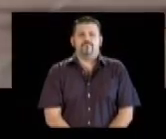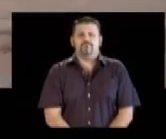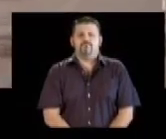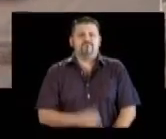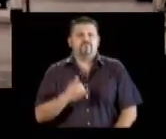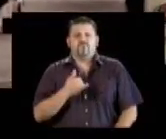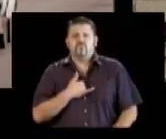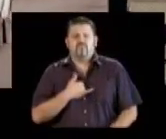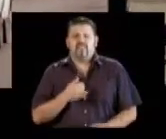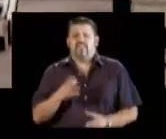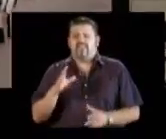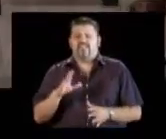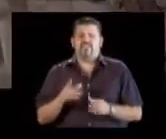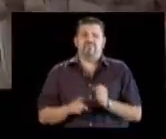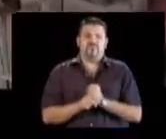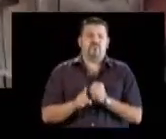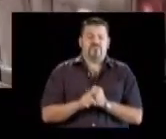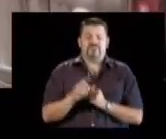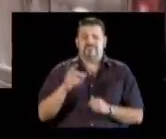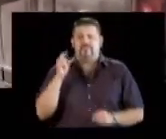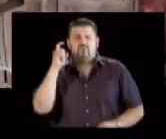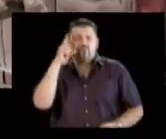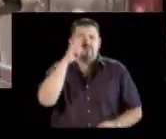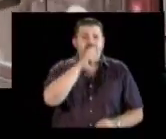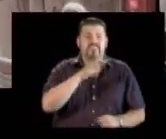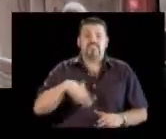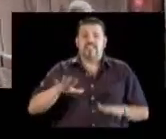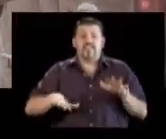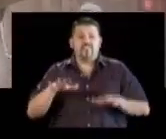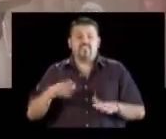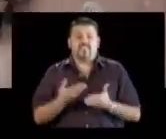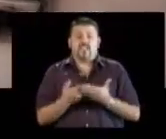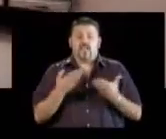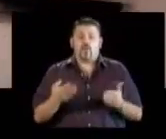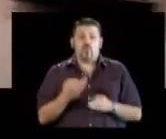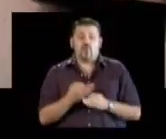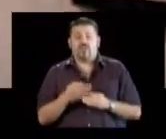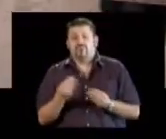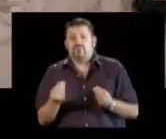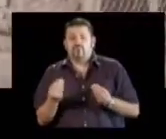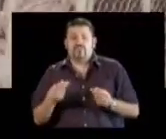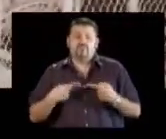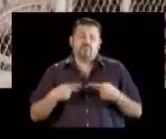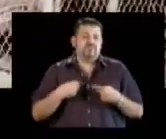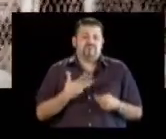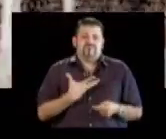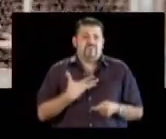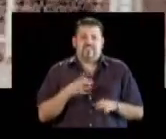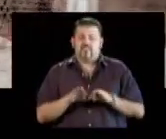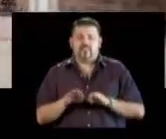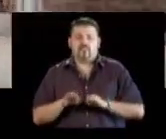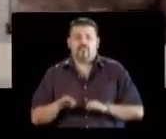La situación es difícil y ahorita ya hay mucho desempleo.